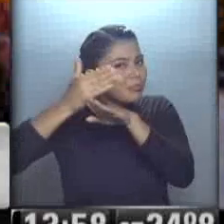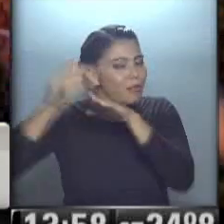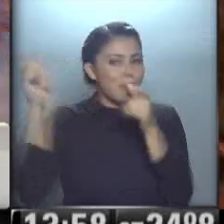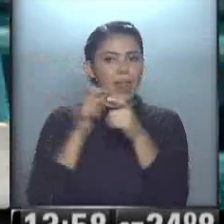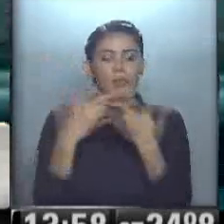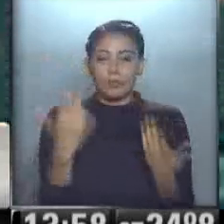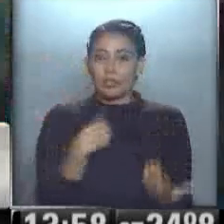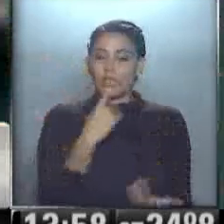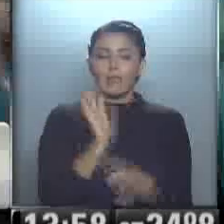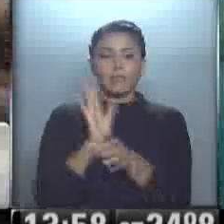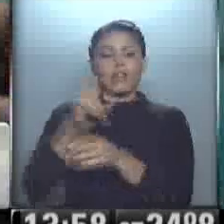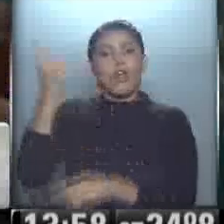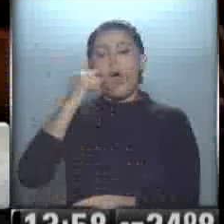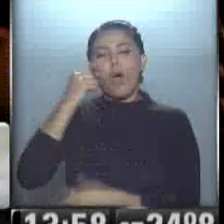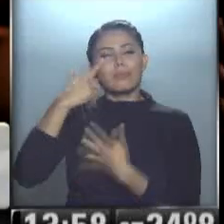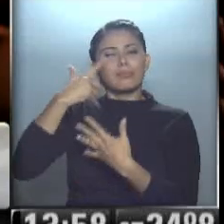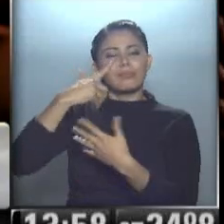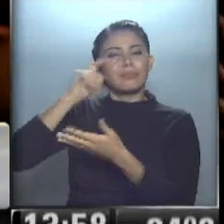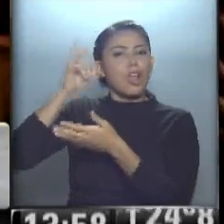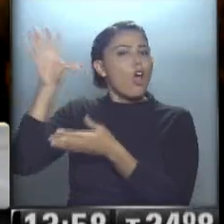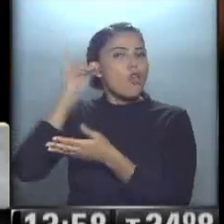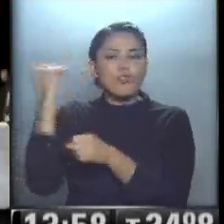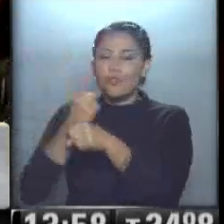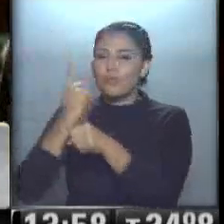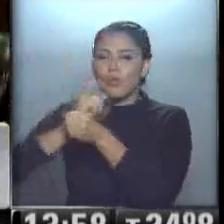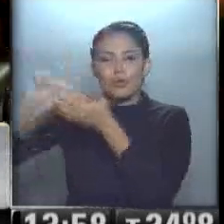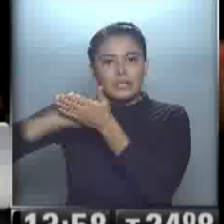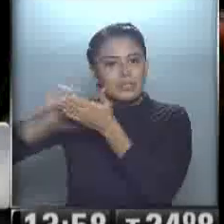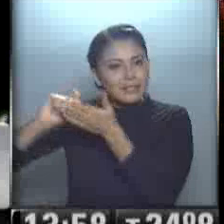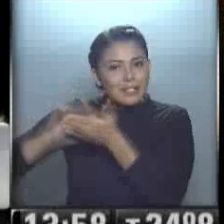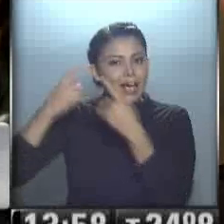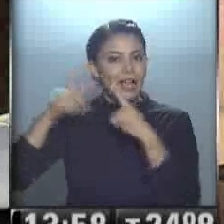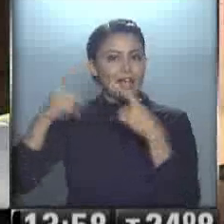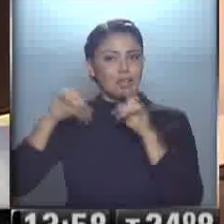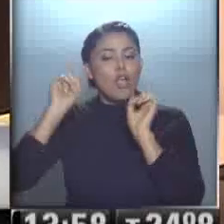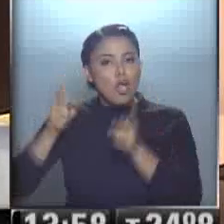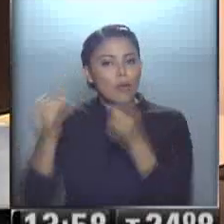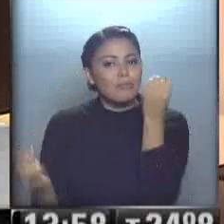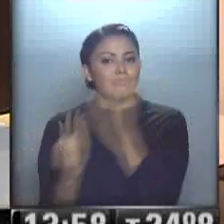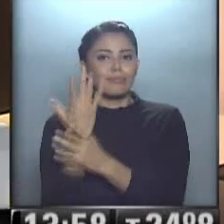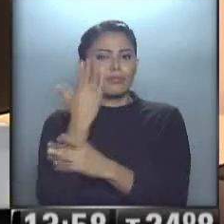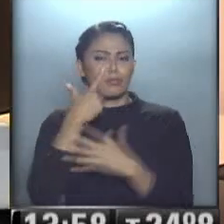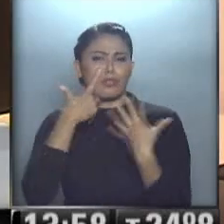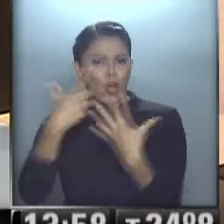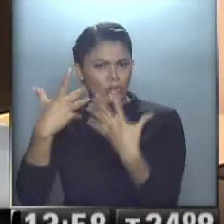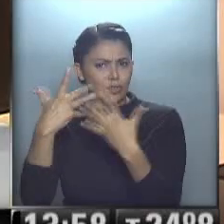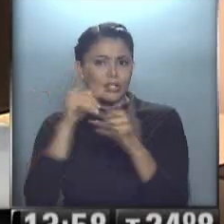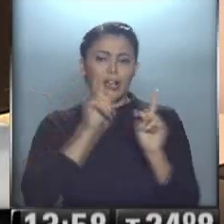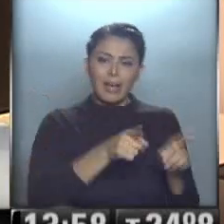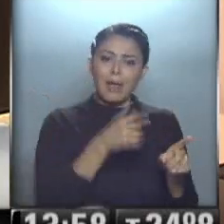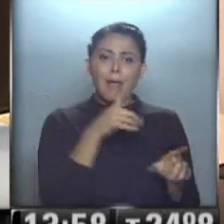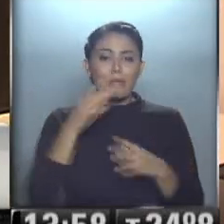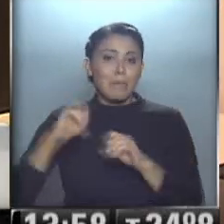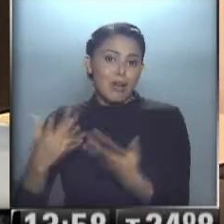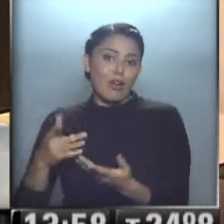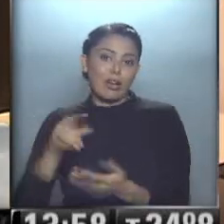eso digo, como Beethoven no escuchaba lo que componía sobre el final y así y todo compuso la Novena Sinfonía, ¿no? ¿Qué le salió